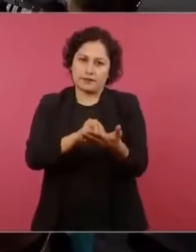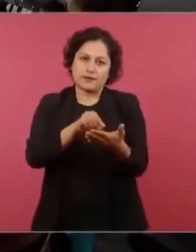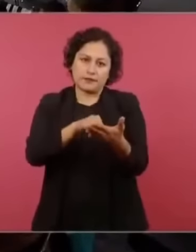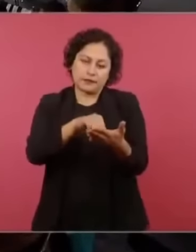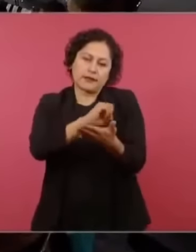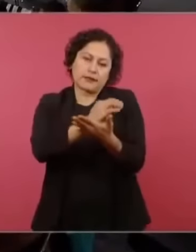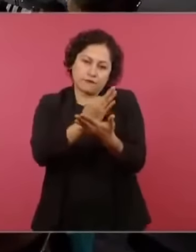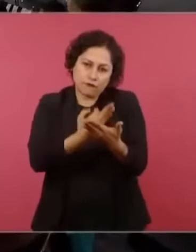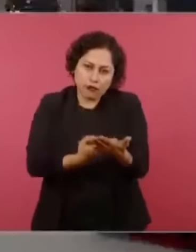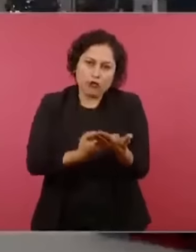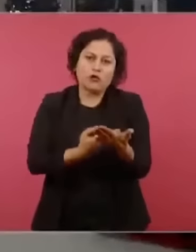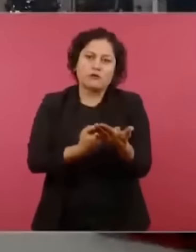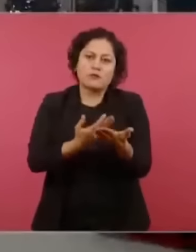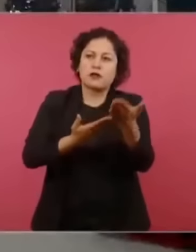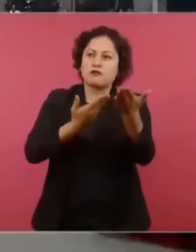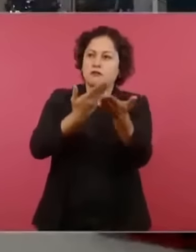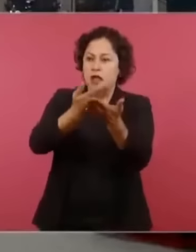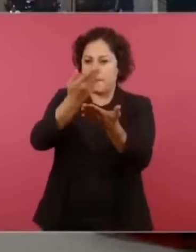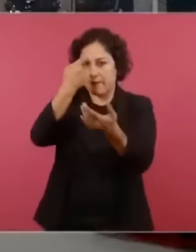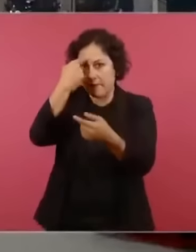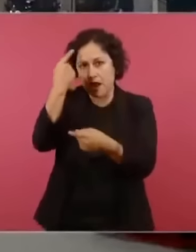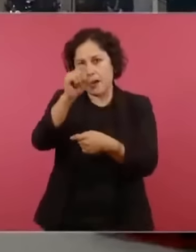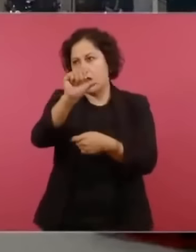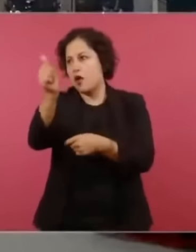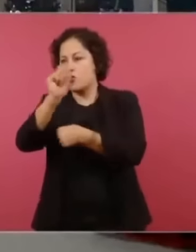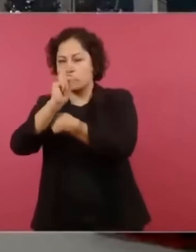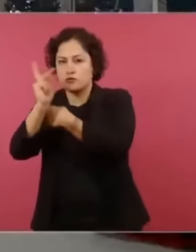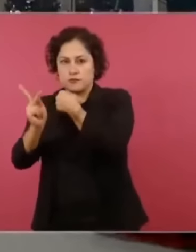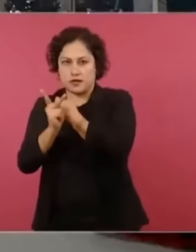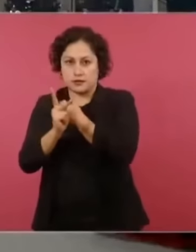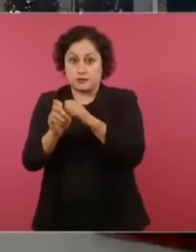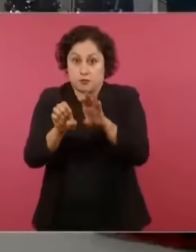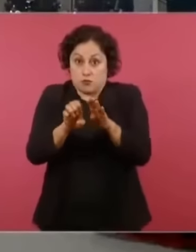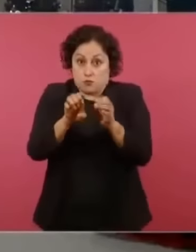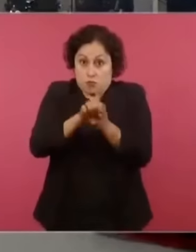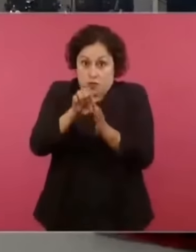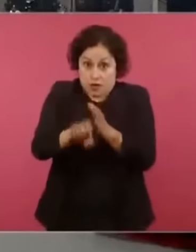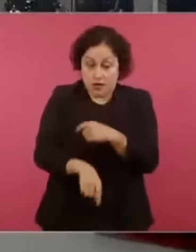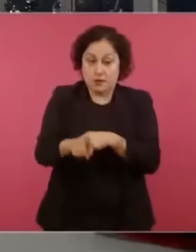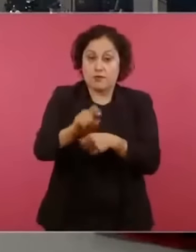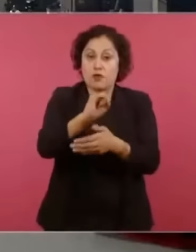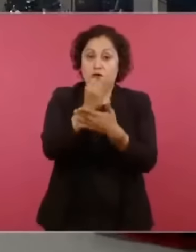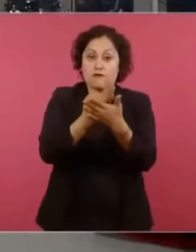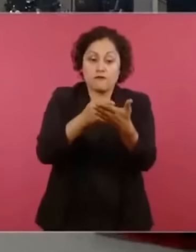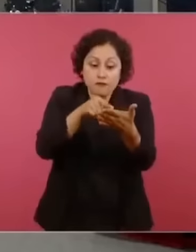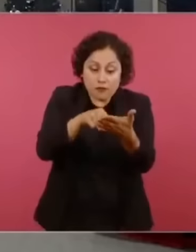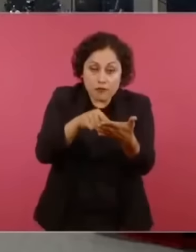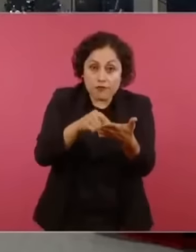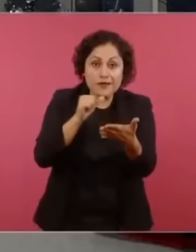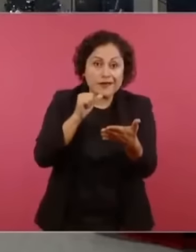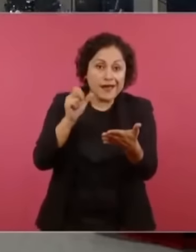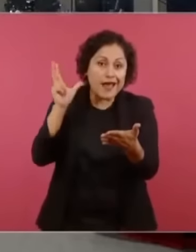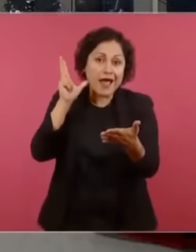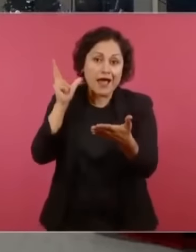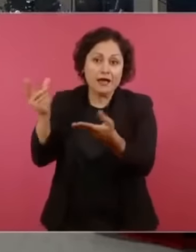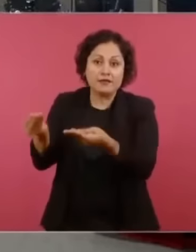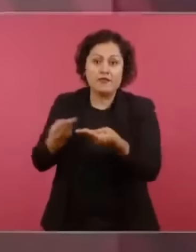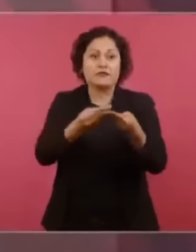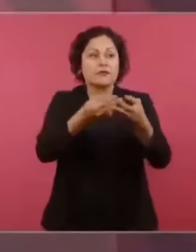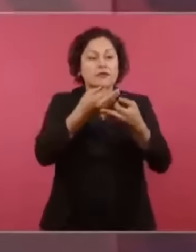como el que dieron a conocer antier, y se meten en los